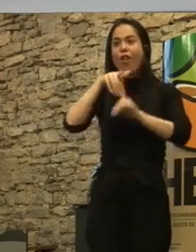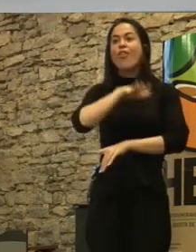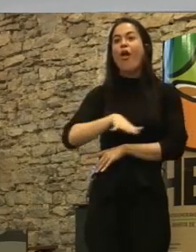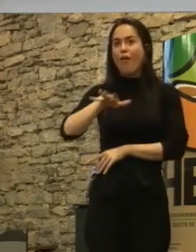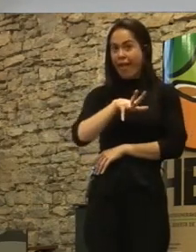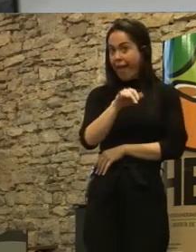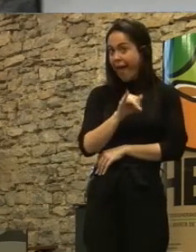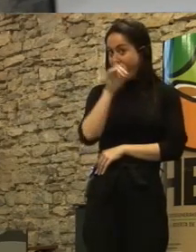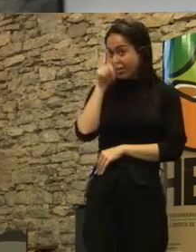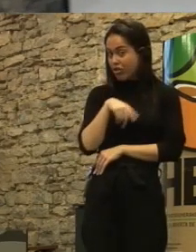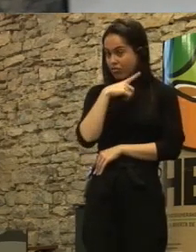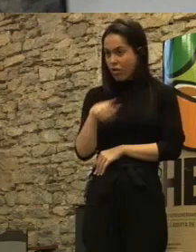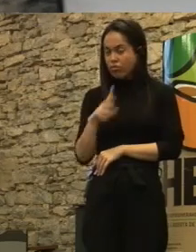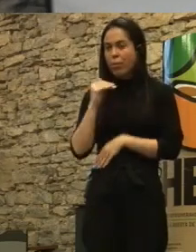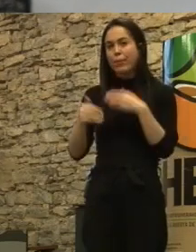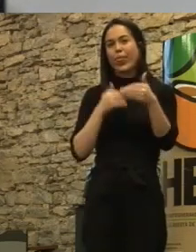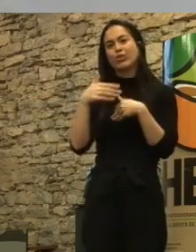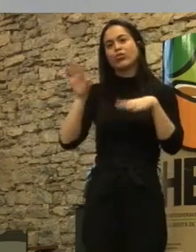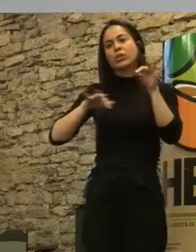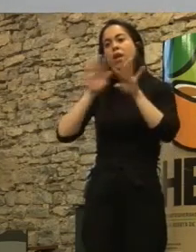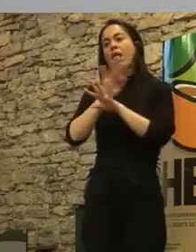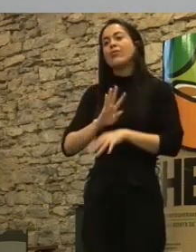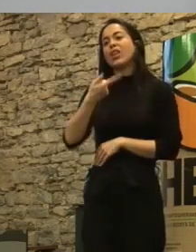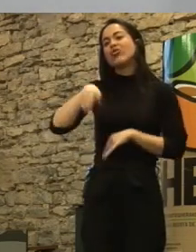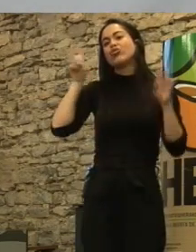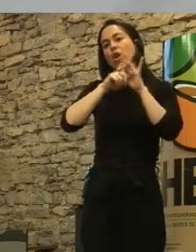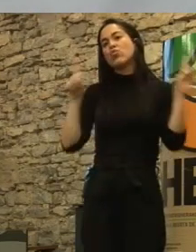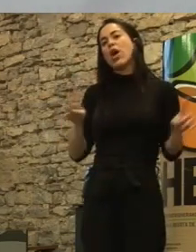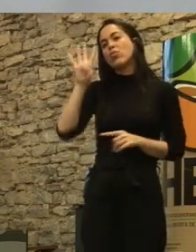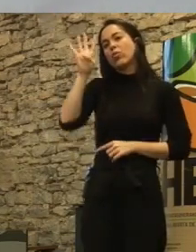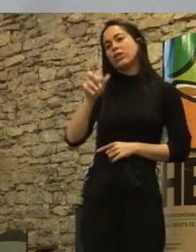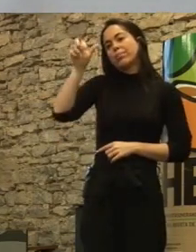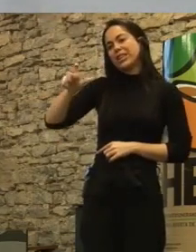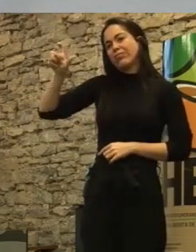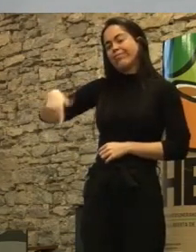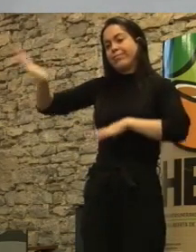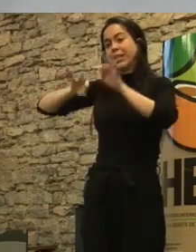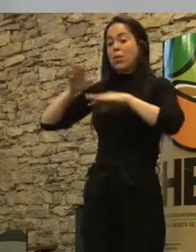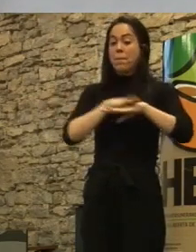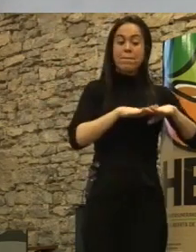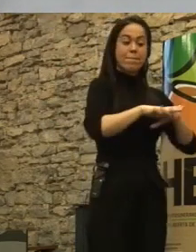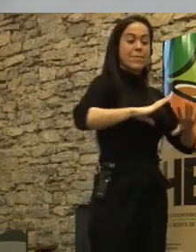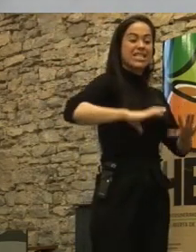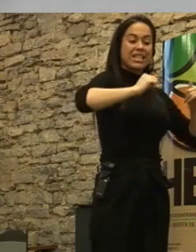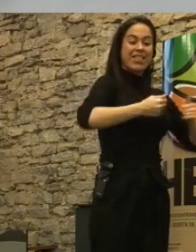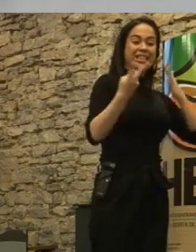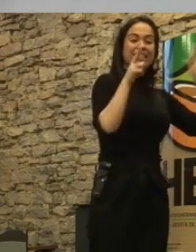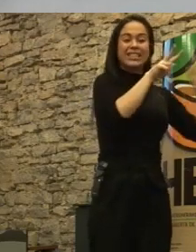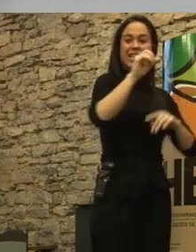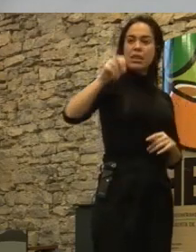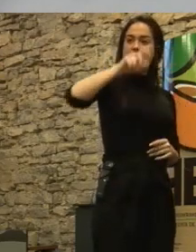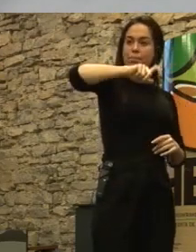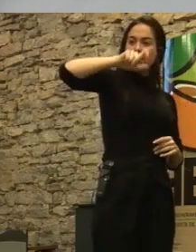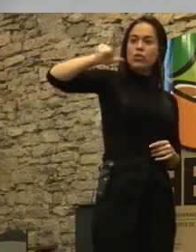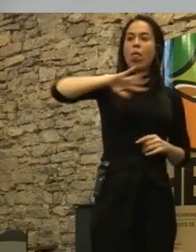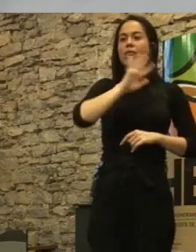los procesos de selección. Nosotros terminamos seleccionando 4 al año de una base inicial de 700. No sé si